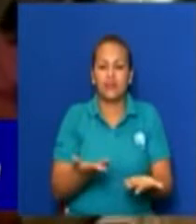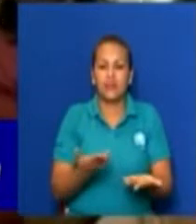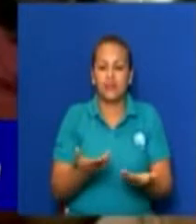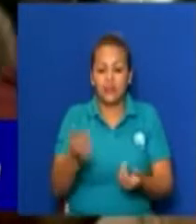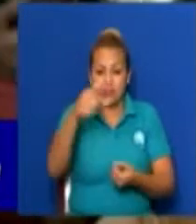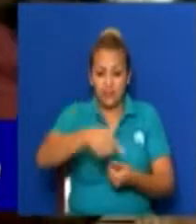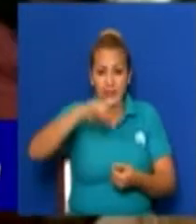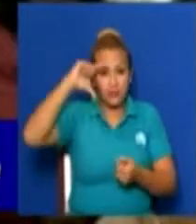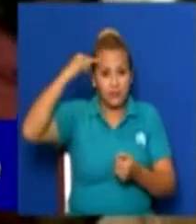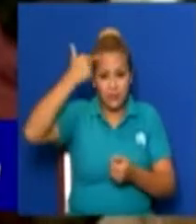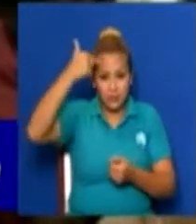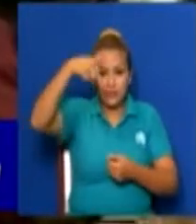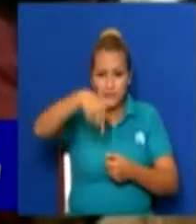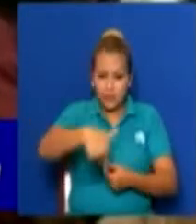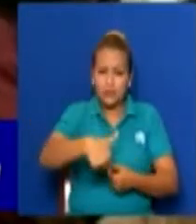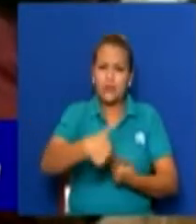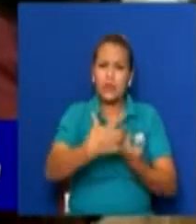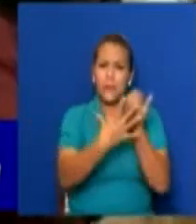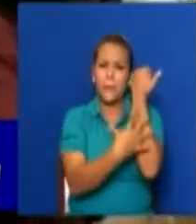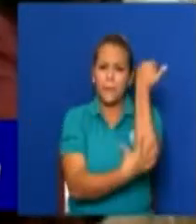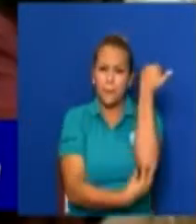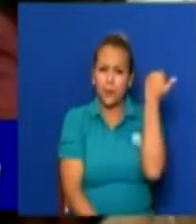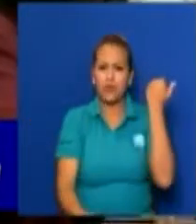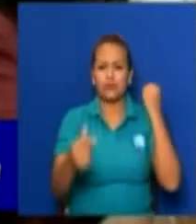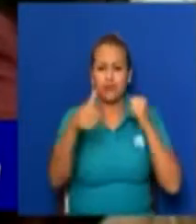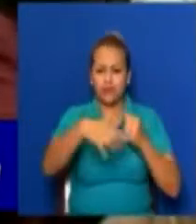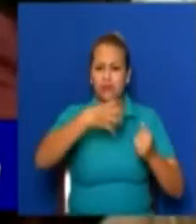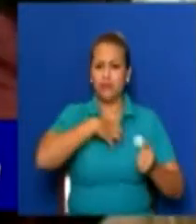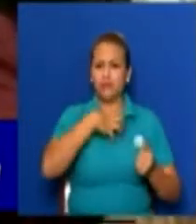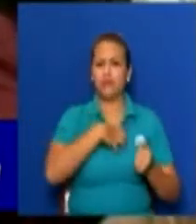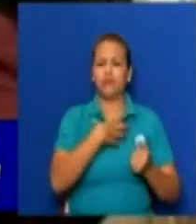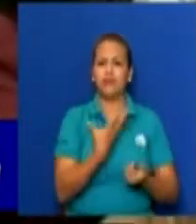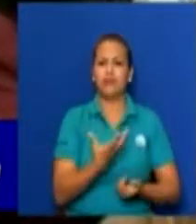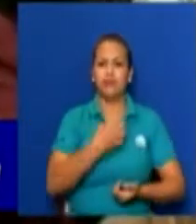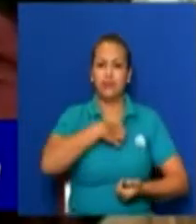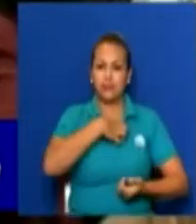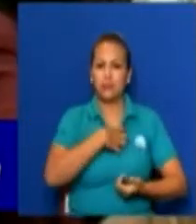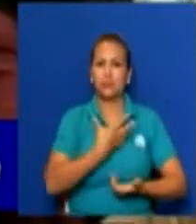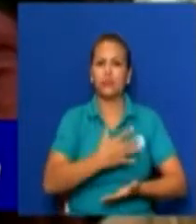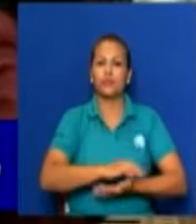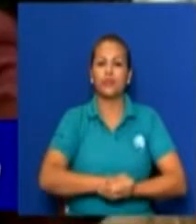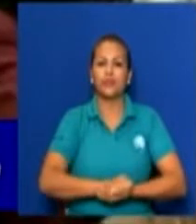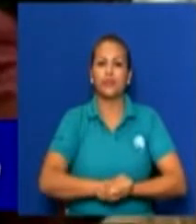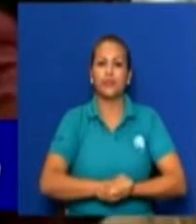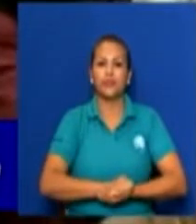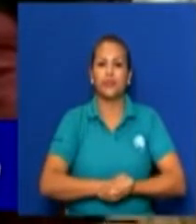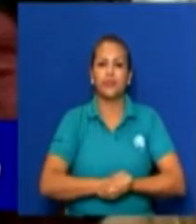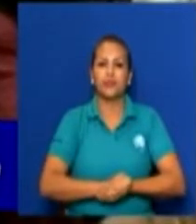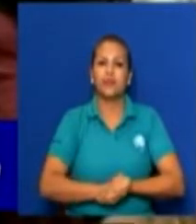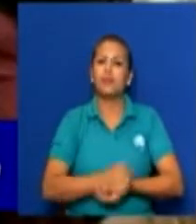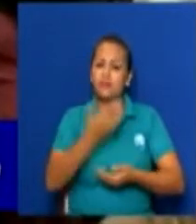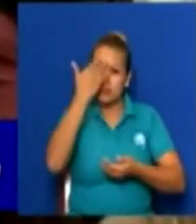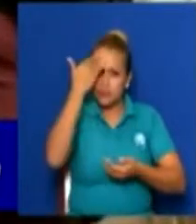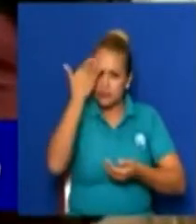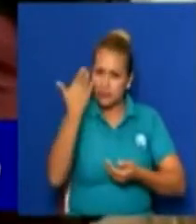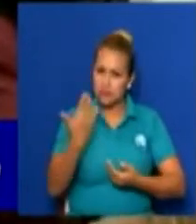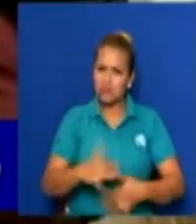gobierno es de los pobres, dejémonos de cuento, ya, este gobierno es de los pobres. Y sabemos